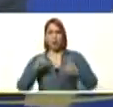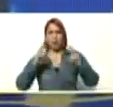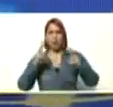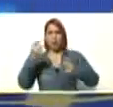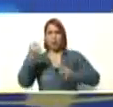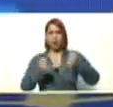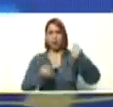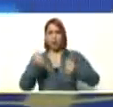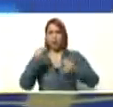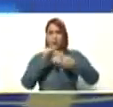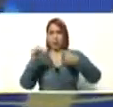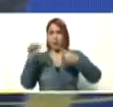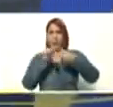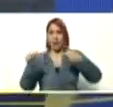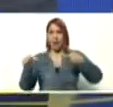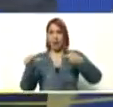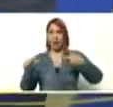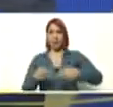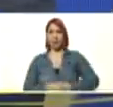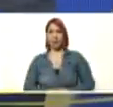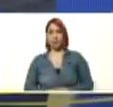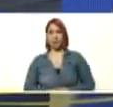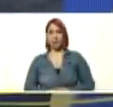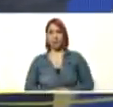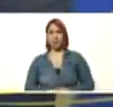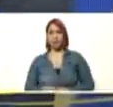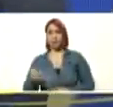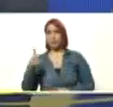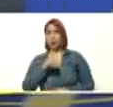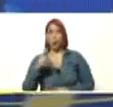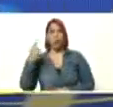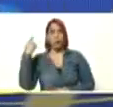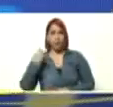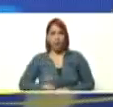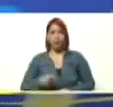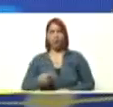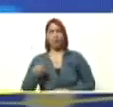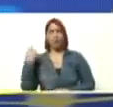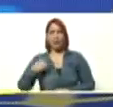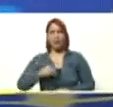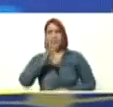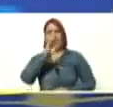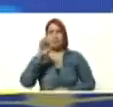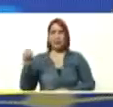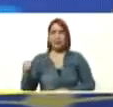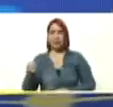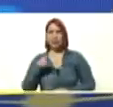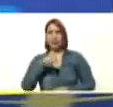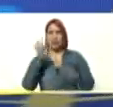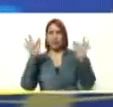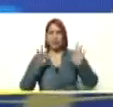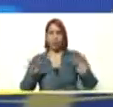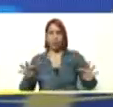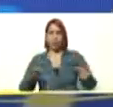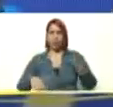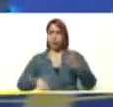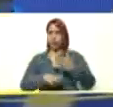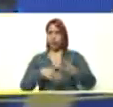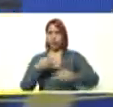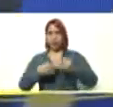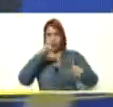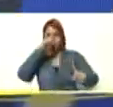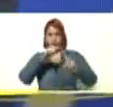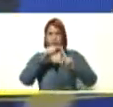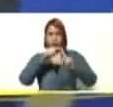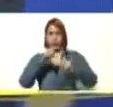semana, yo no debo tener esas 1000 llamadas. Debo tener por lo menos 500. Y de esta manera, va a ser un